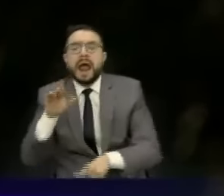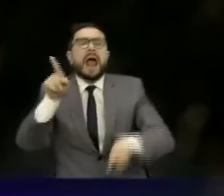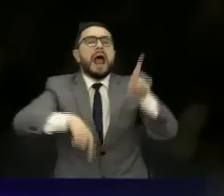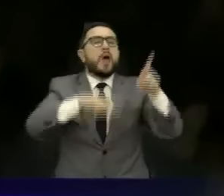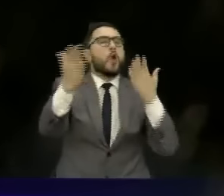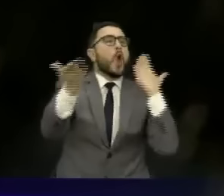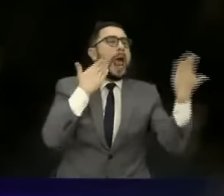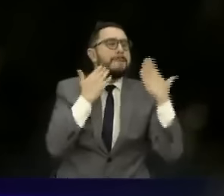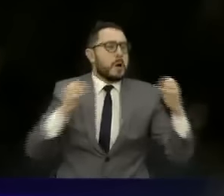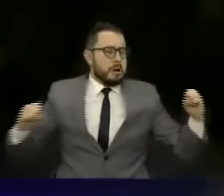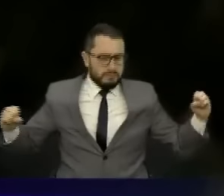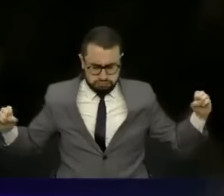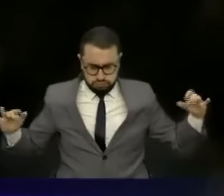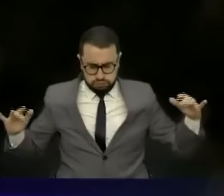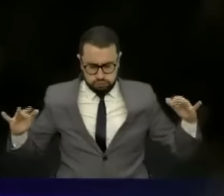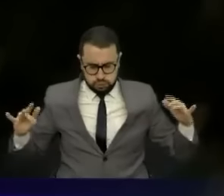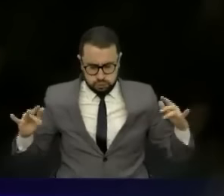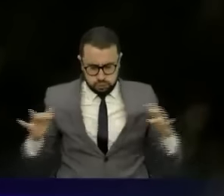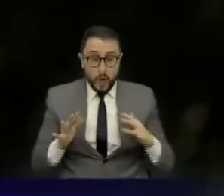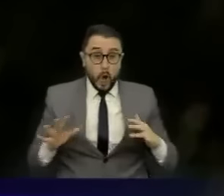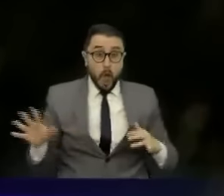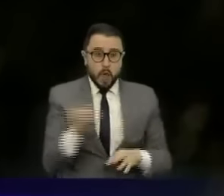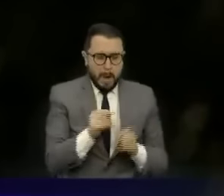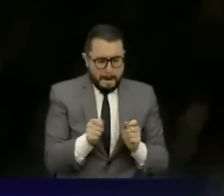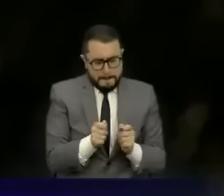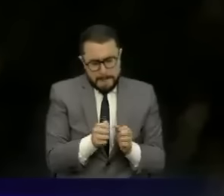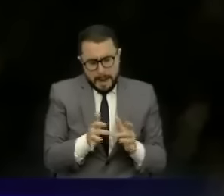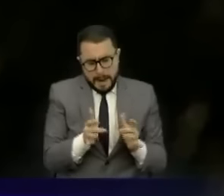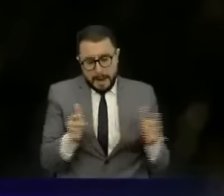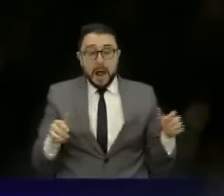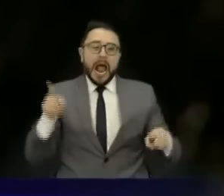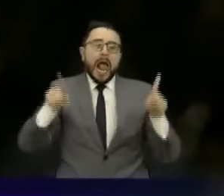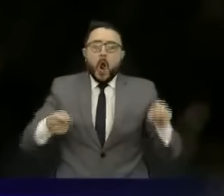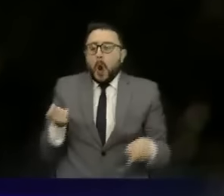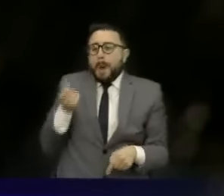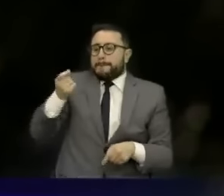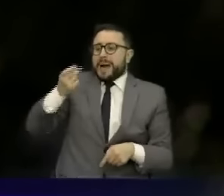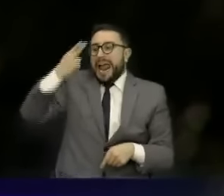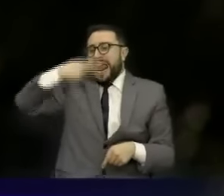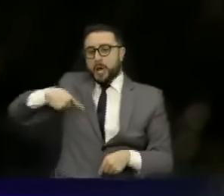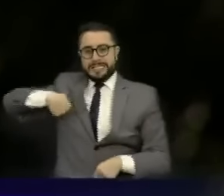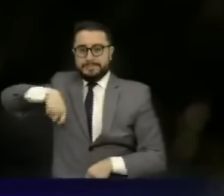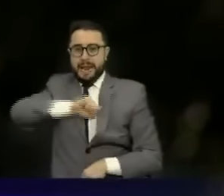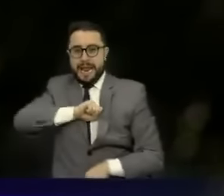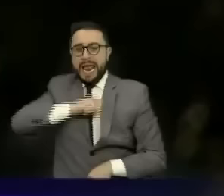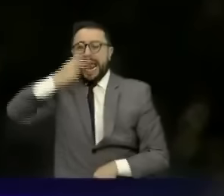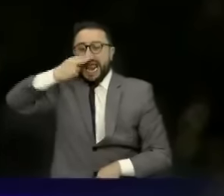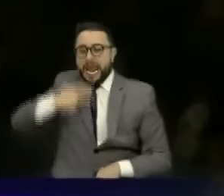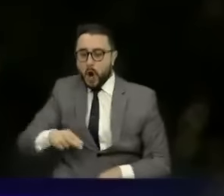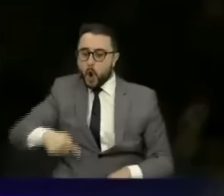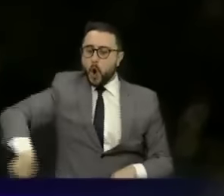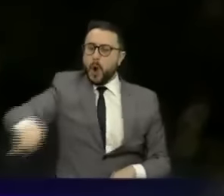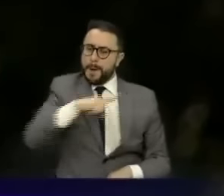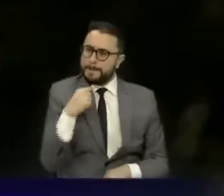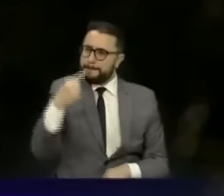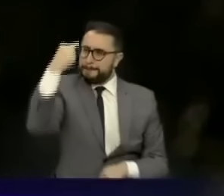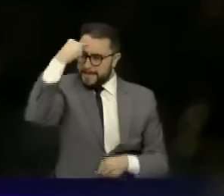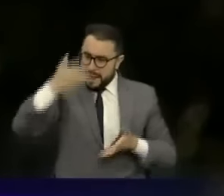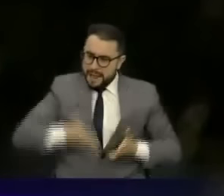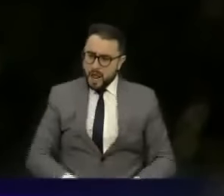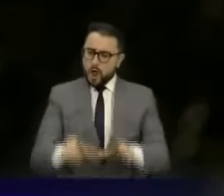campos, todos, la inmensa mayoría, y algunos pocos que eran hijos de españoles, pero que querían su país donde